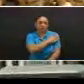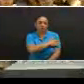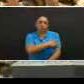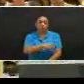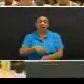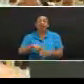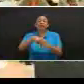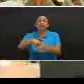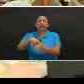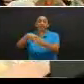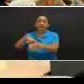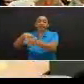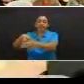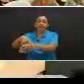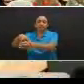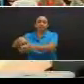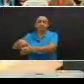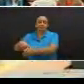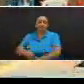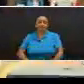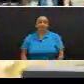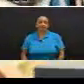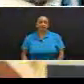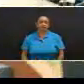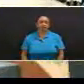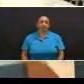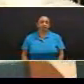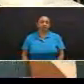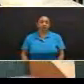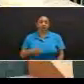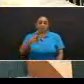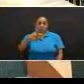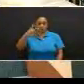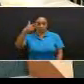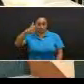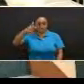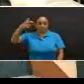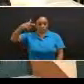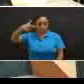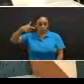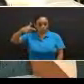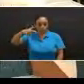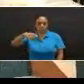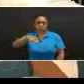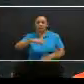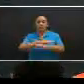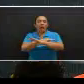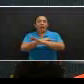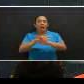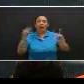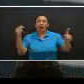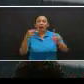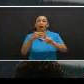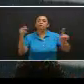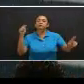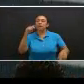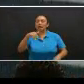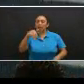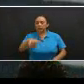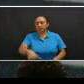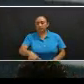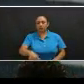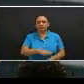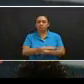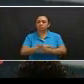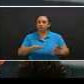del ¿cómo se llama? Del jinete le dispara. Hasta aquí llegaste, me acompañaste por muchos